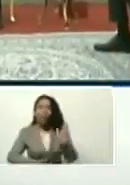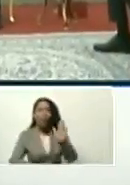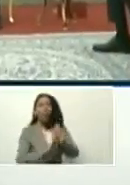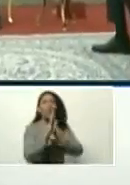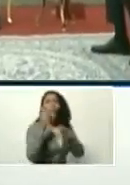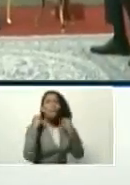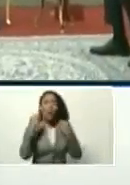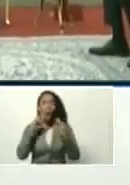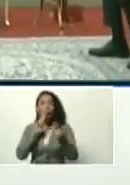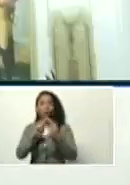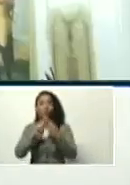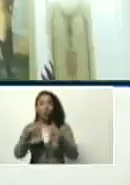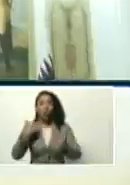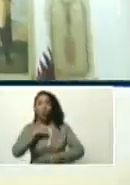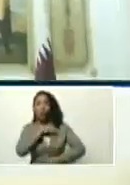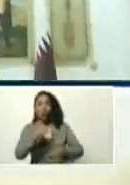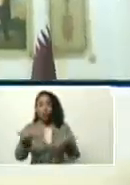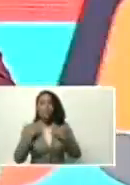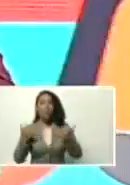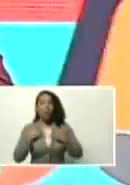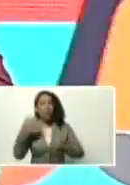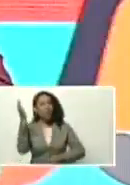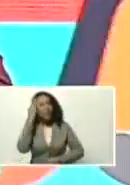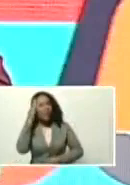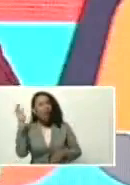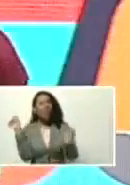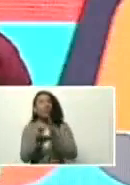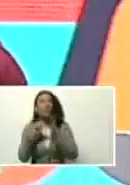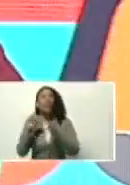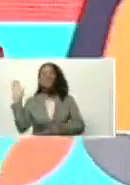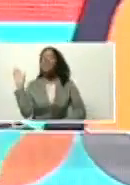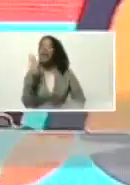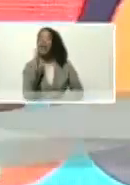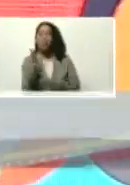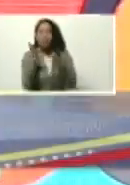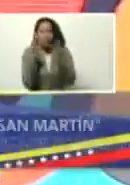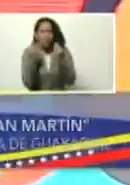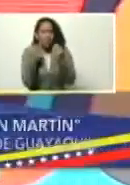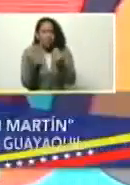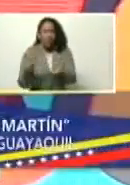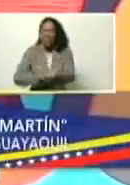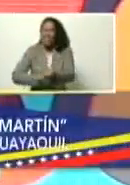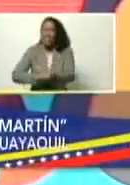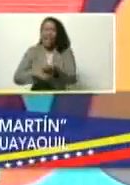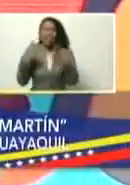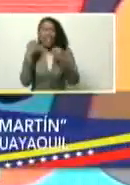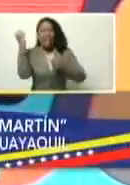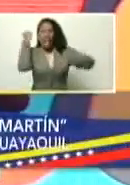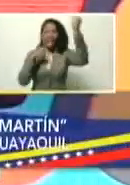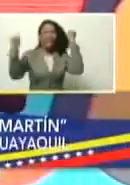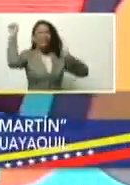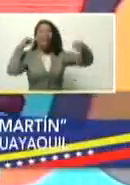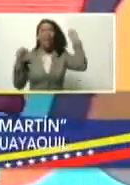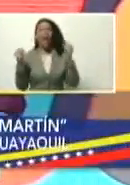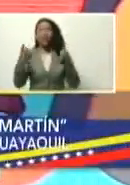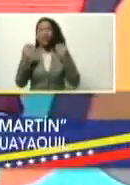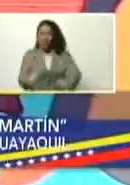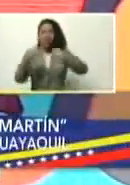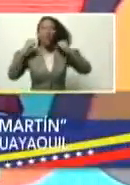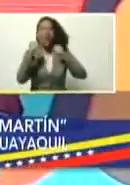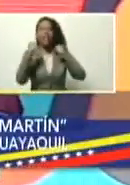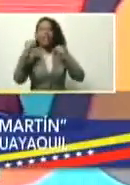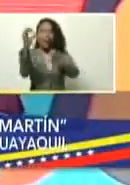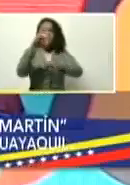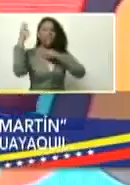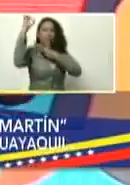conocernos a nosotros mismos y saber de dónde viene tanto coraje, tanta rebeldía y tanta fuerza